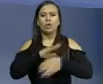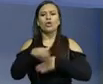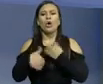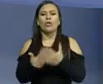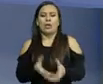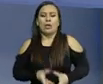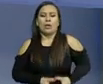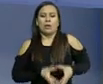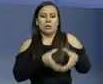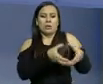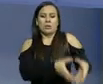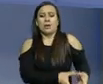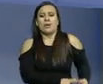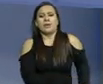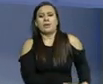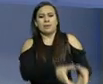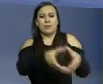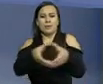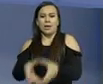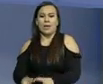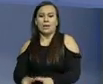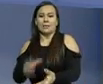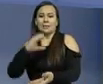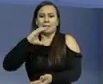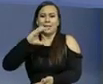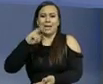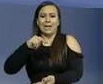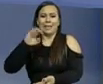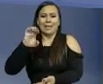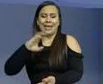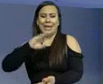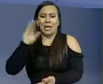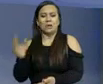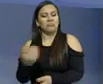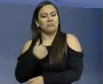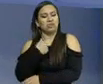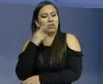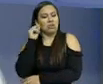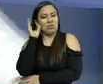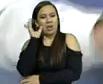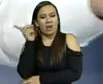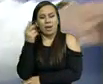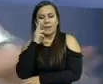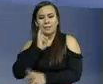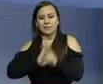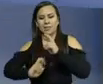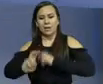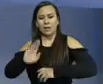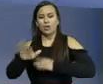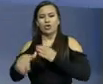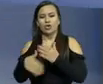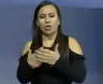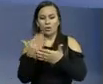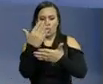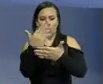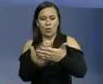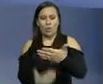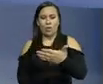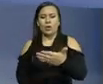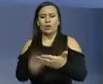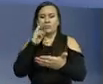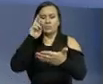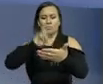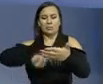al consejo nacional electoral ellos no tienen a mi juicio que entrar a las minucias del contenido de una declaración juramentada